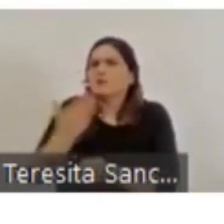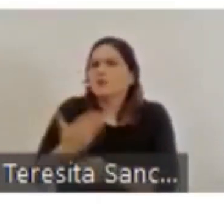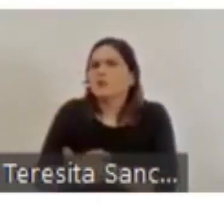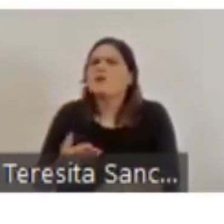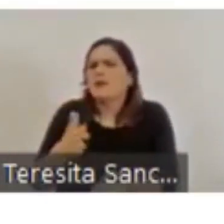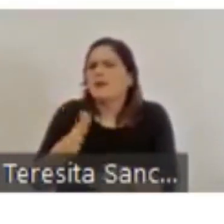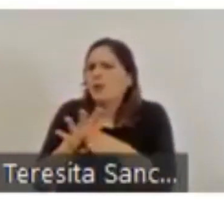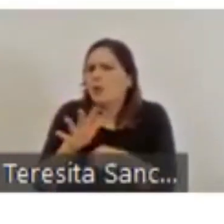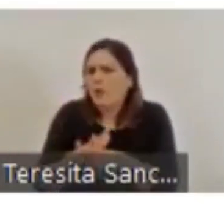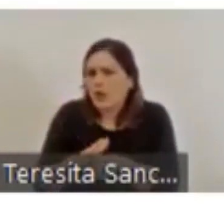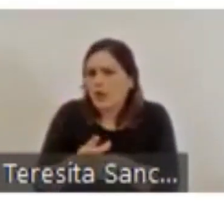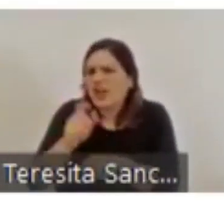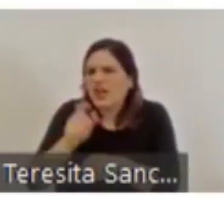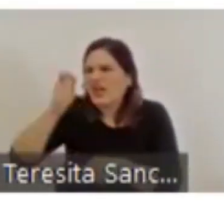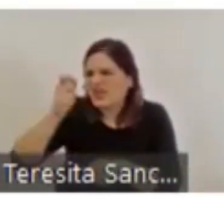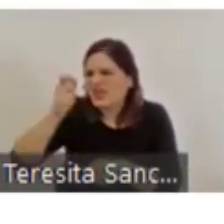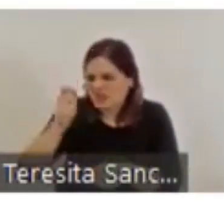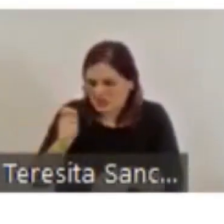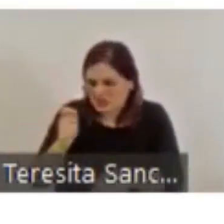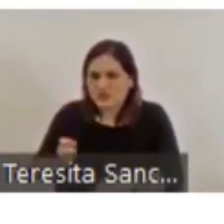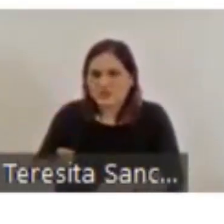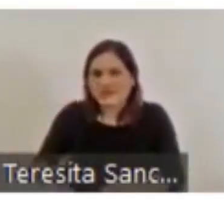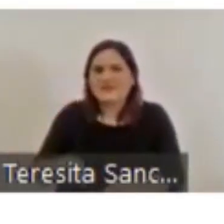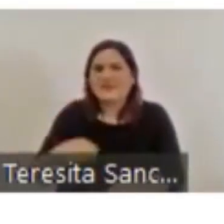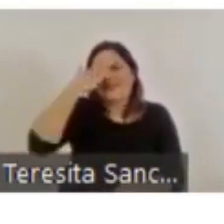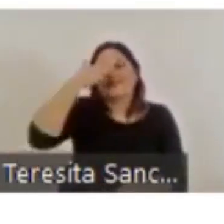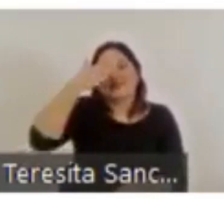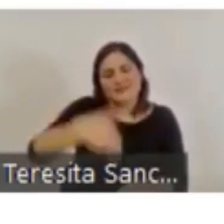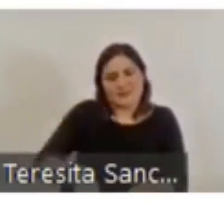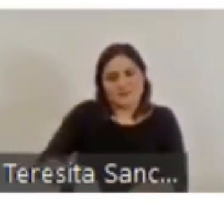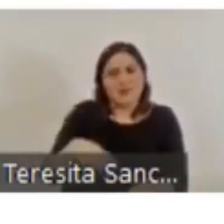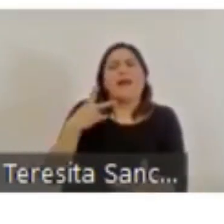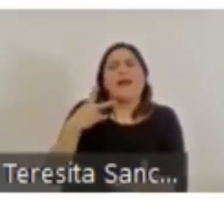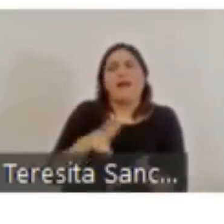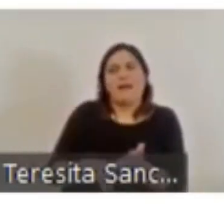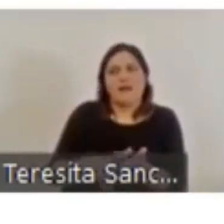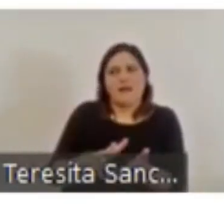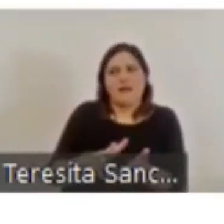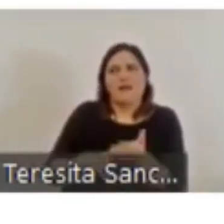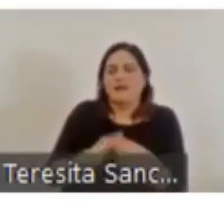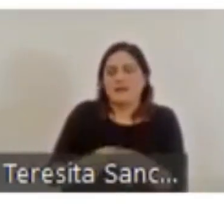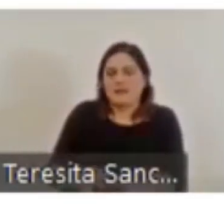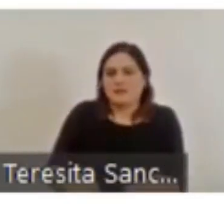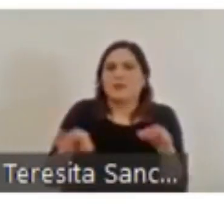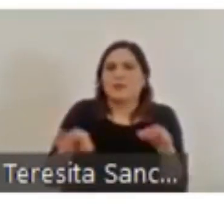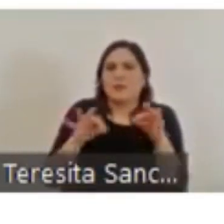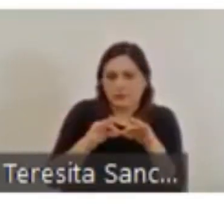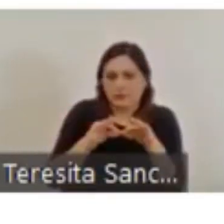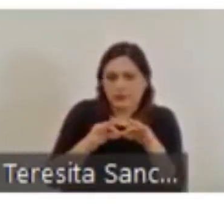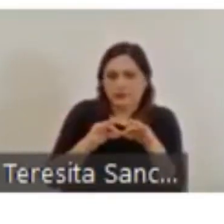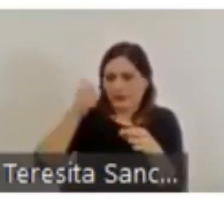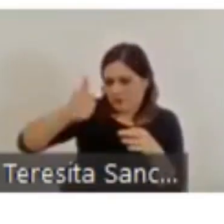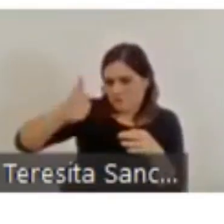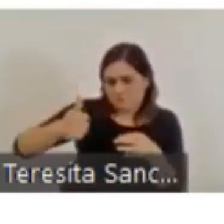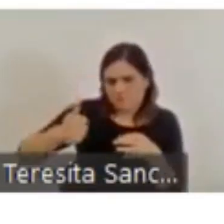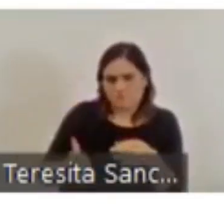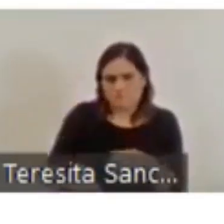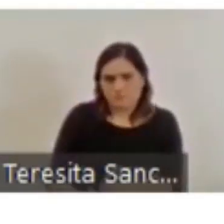alguna manera sepan valorar a cada uno de ellos, ¿no?